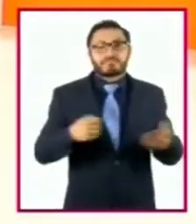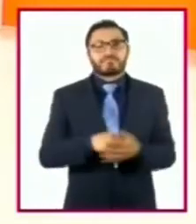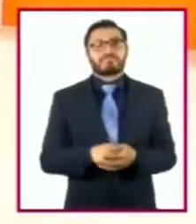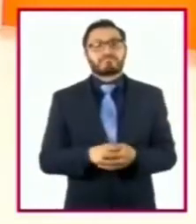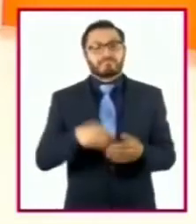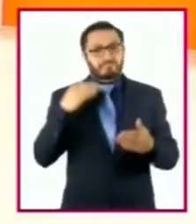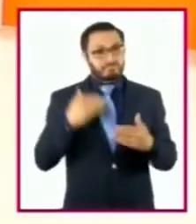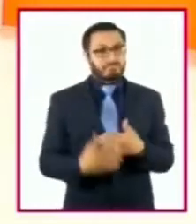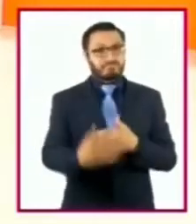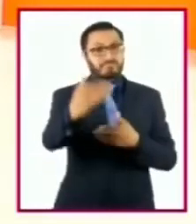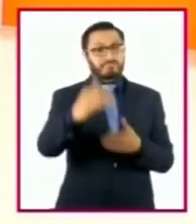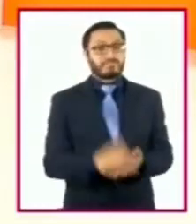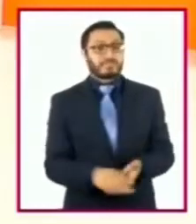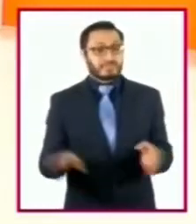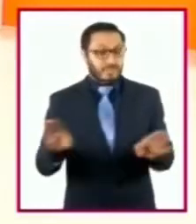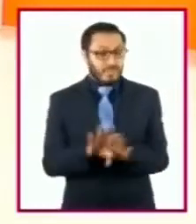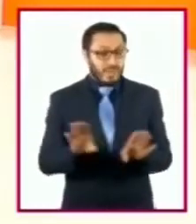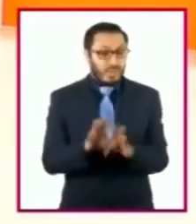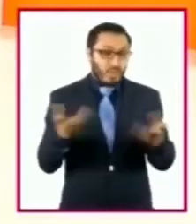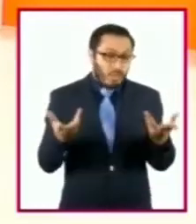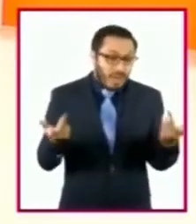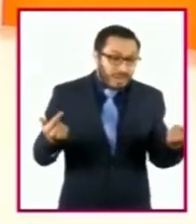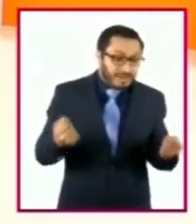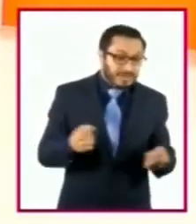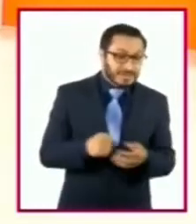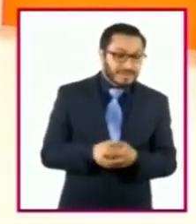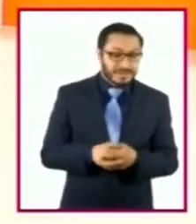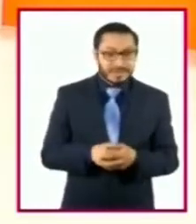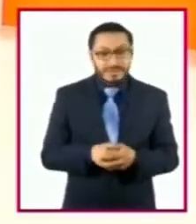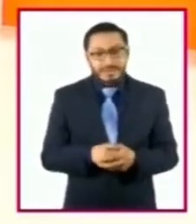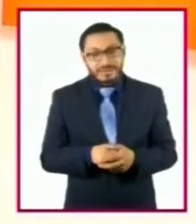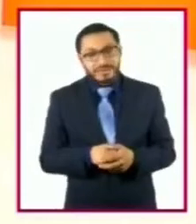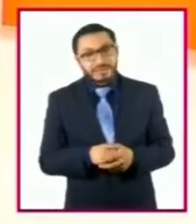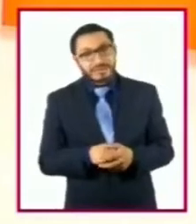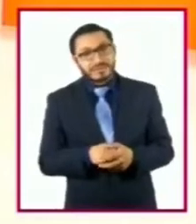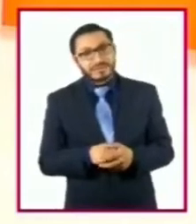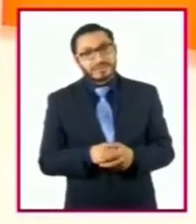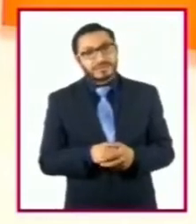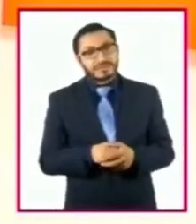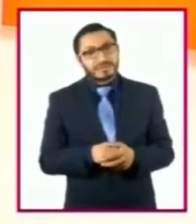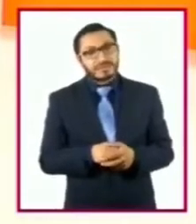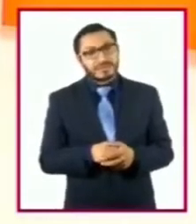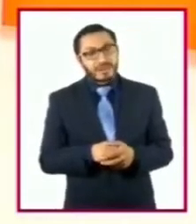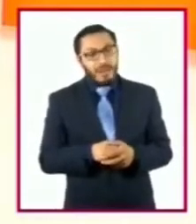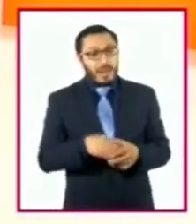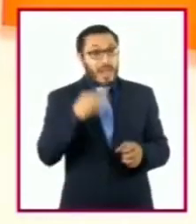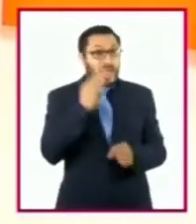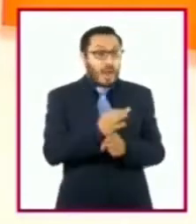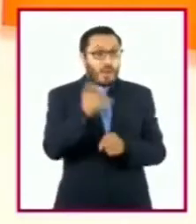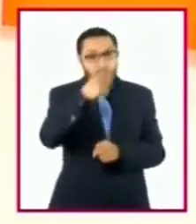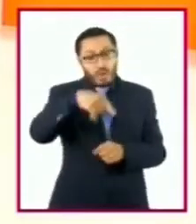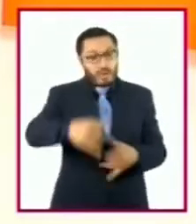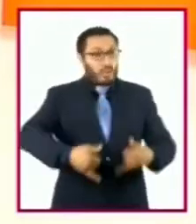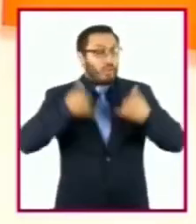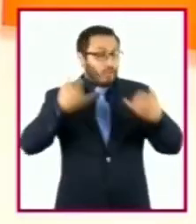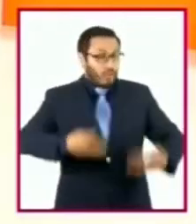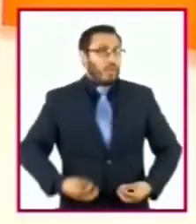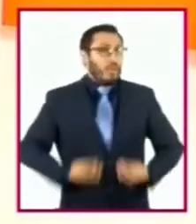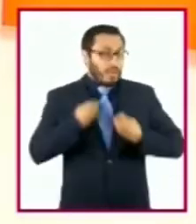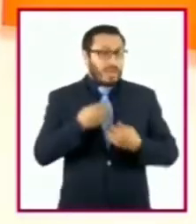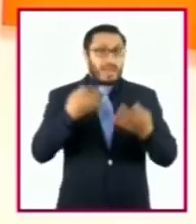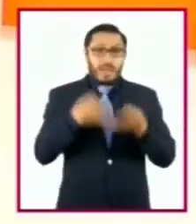adelante? ¿Cómo hacer qué cosas? La etapa que están viviendo es muy importante porque tendrán que